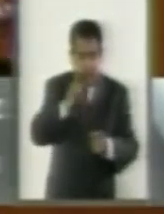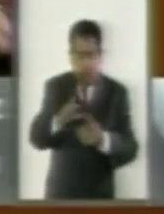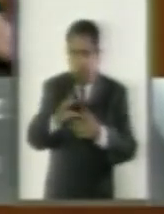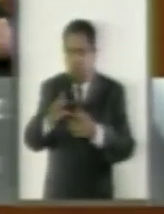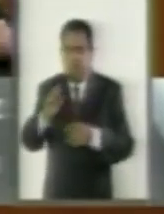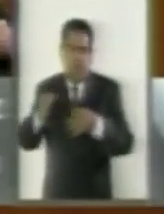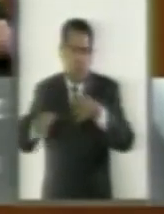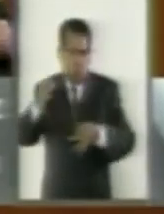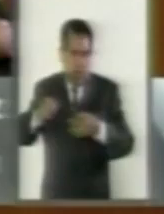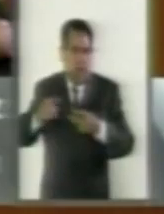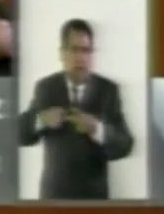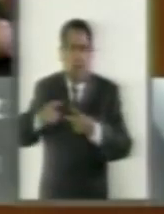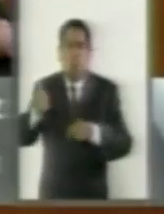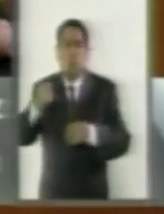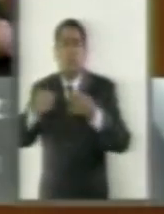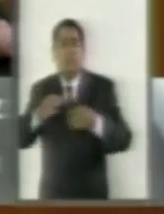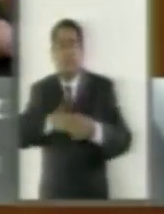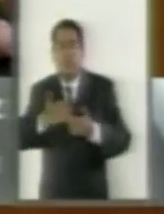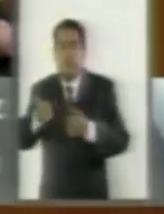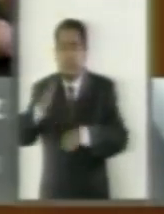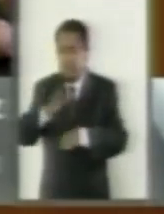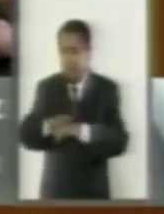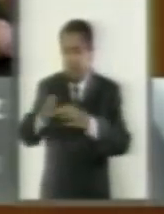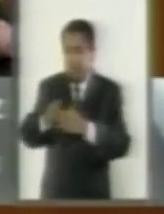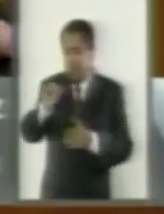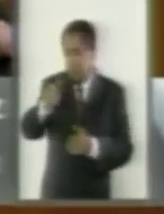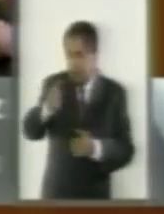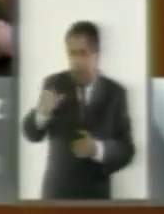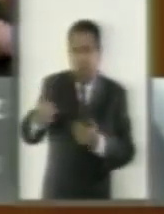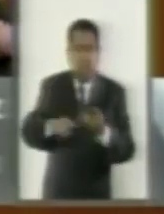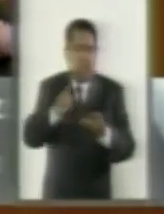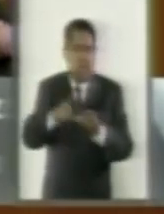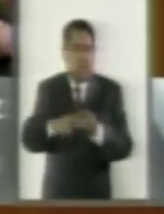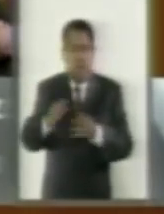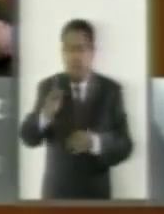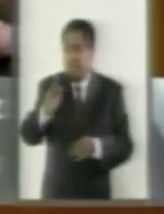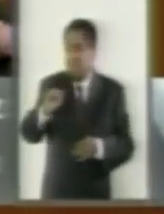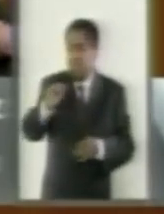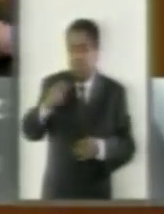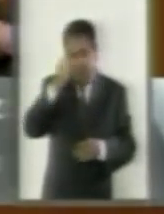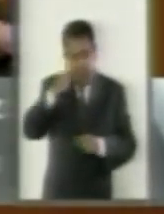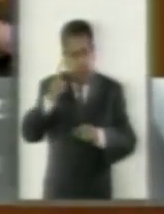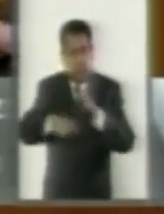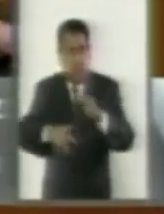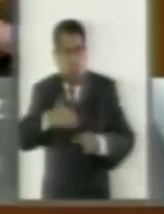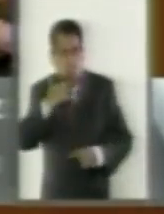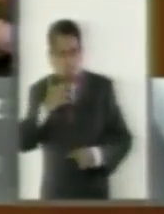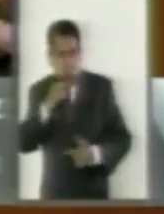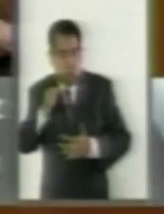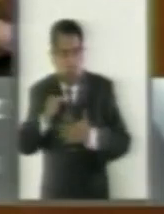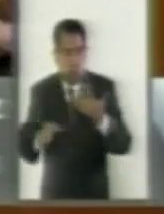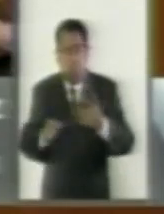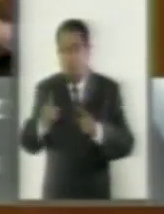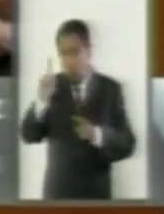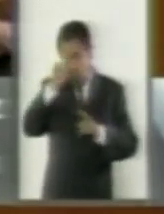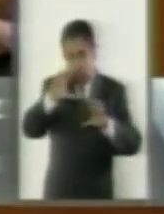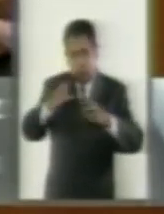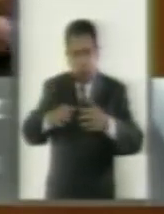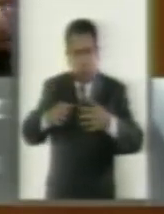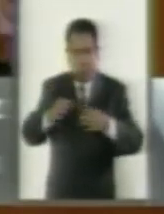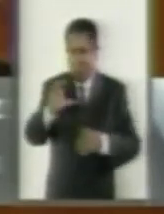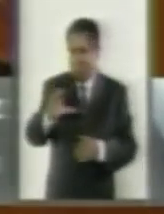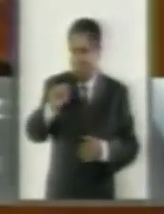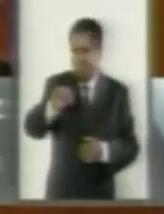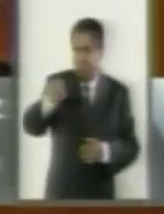Federal de Justicia Administrativa, del INAI, de la Fiscalía Especializada en Combate a la Corrupción, del Consejo de la Judicatura